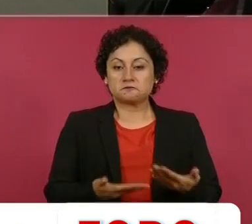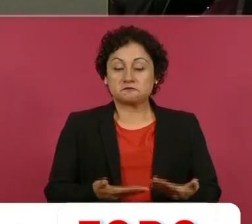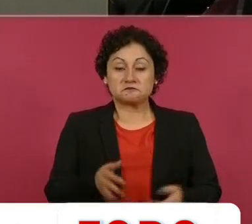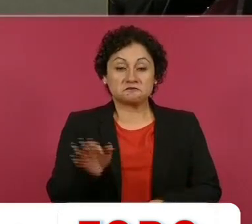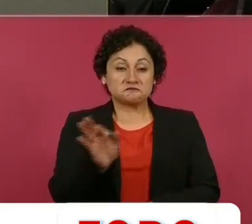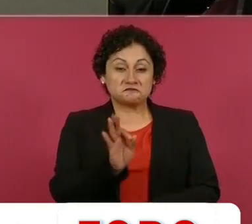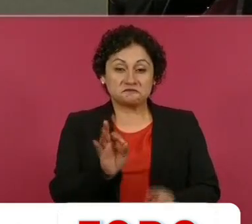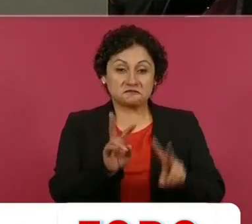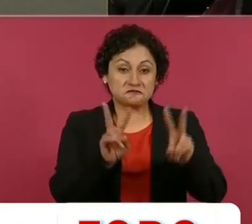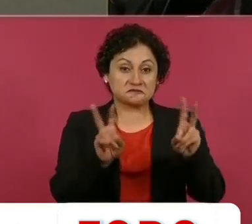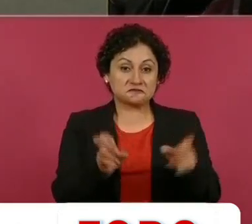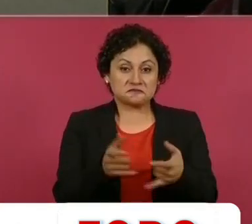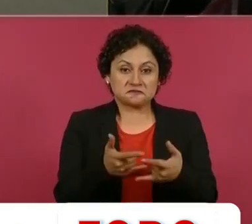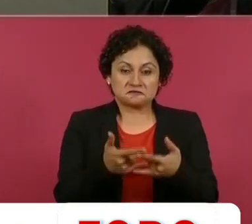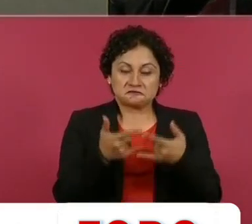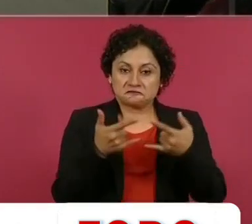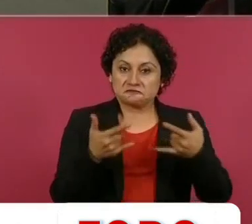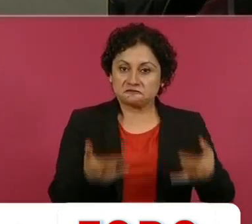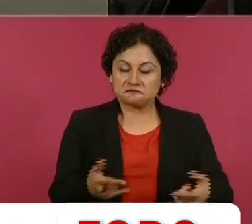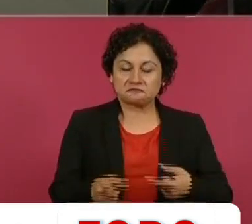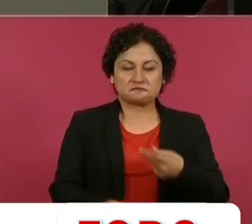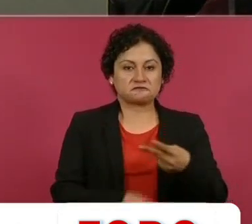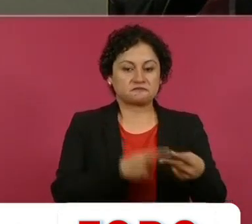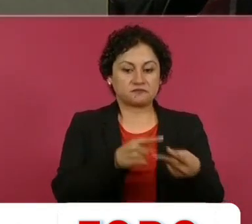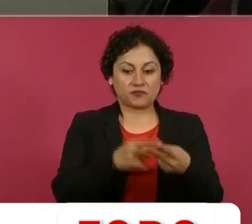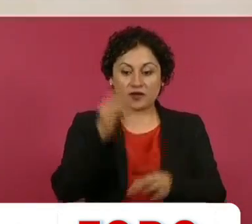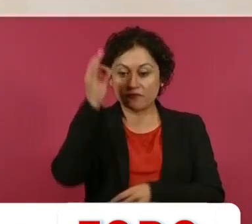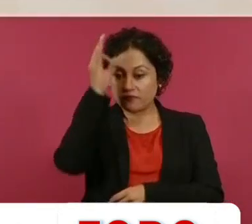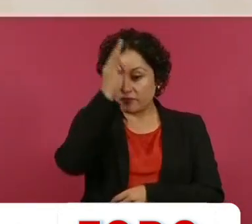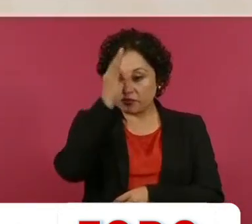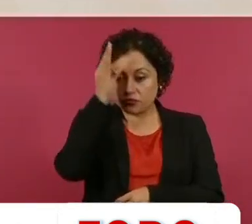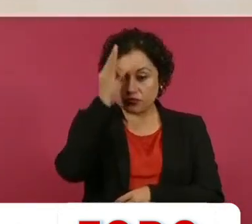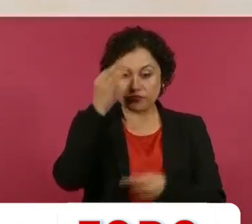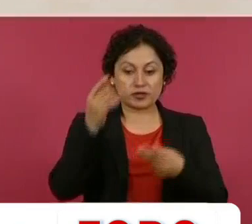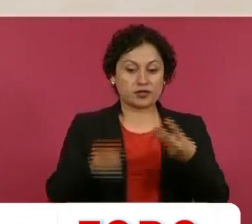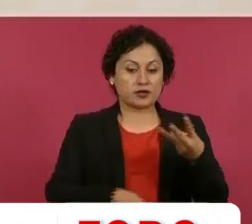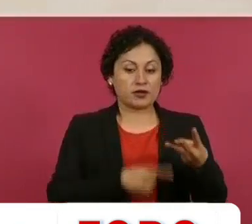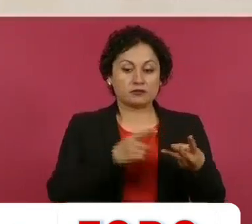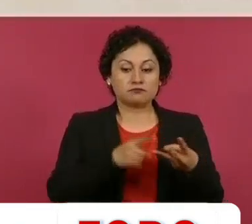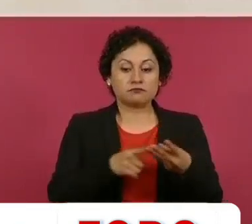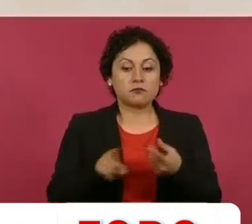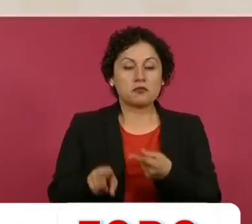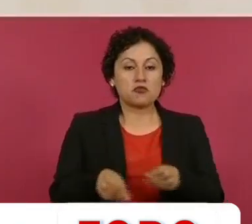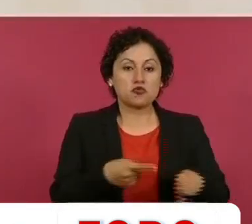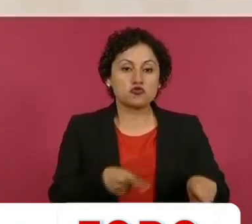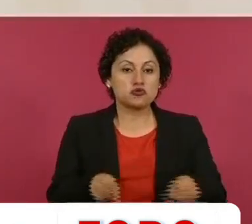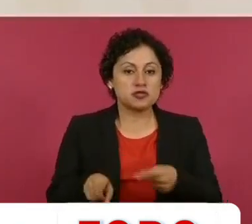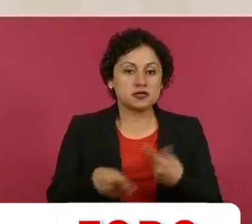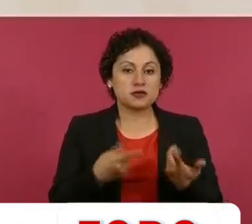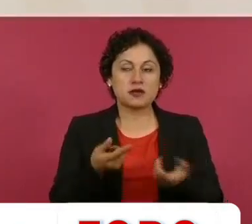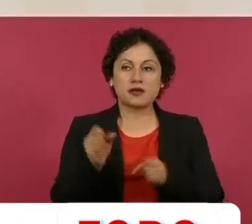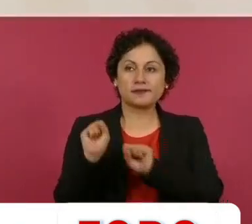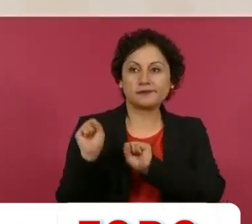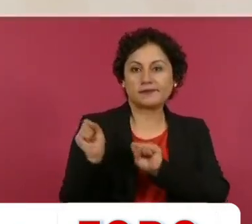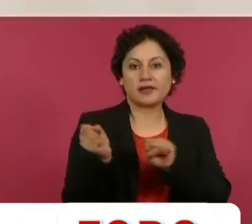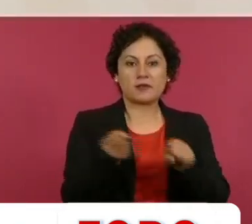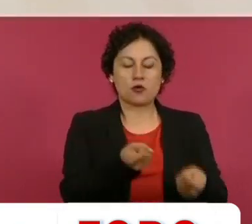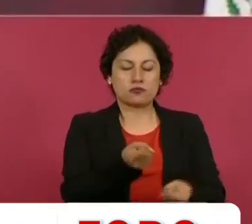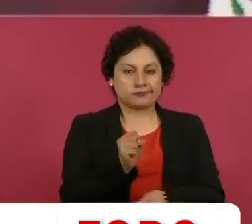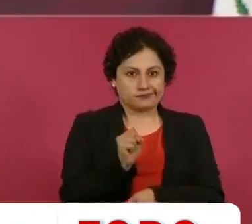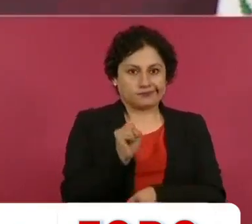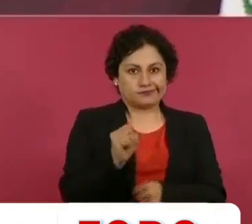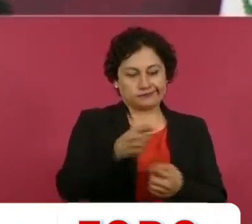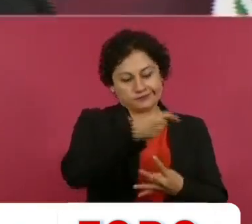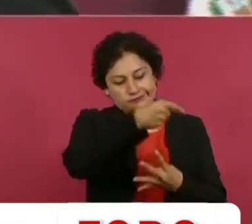administración, pues habló también de este tema y habló de que cuando concluya su administración se retirará de la vida